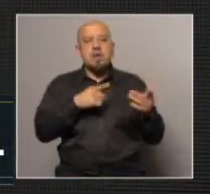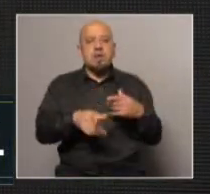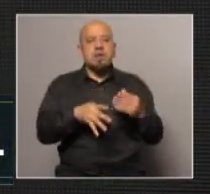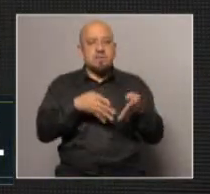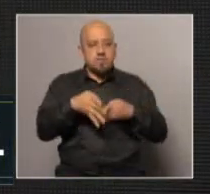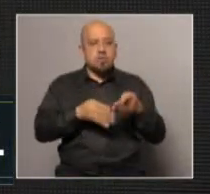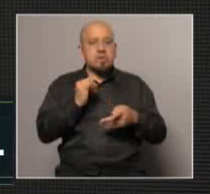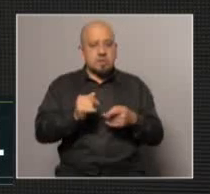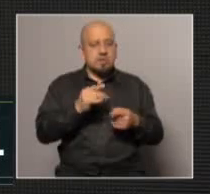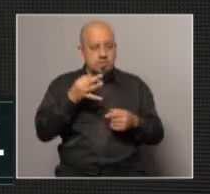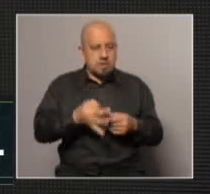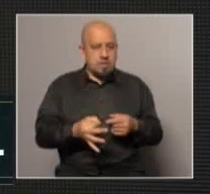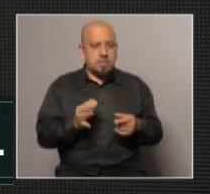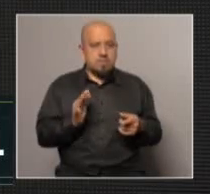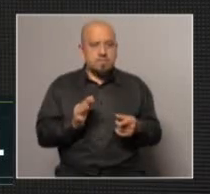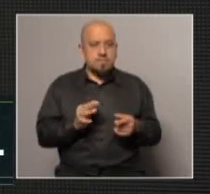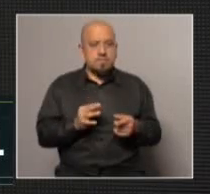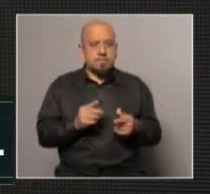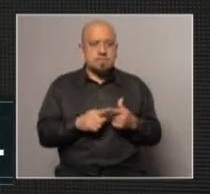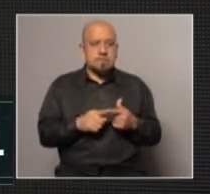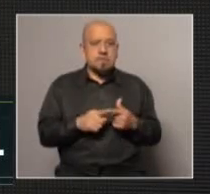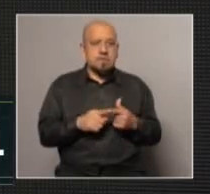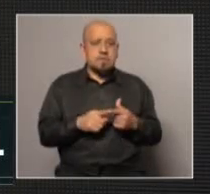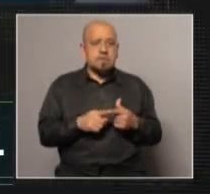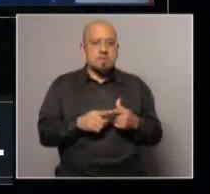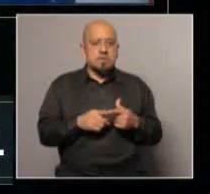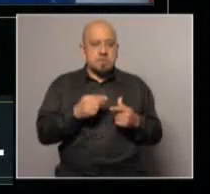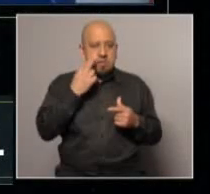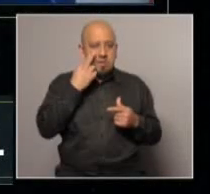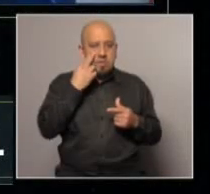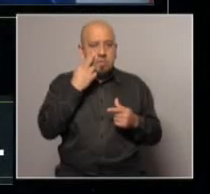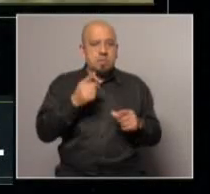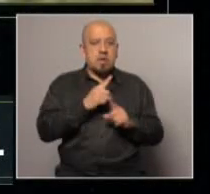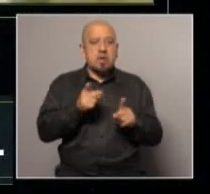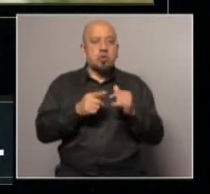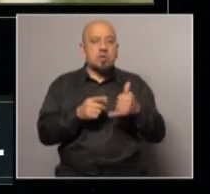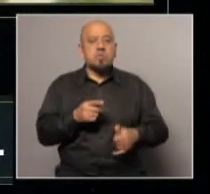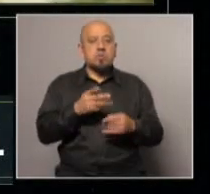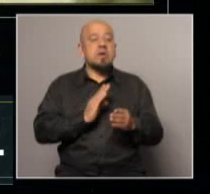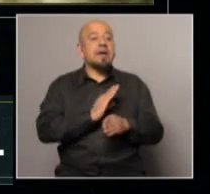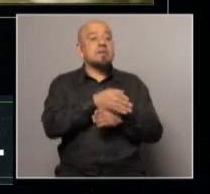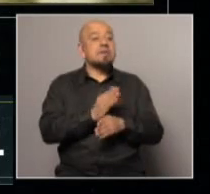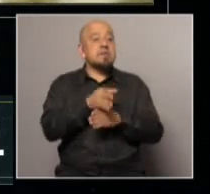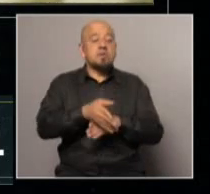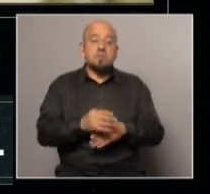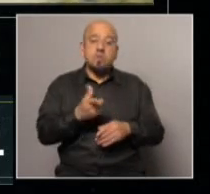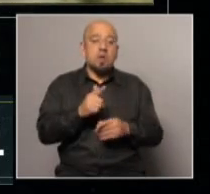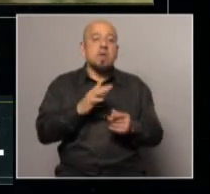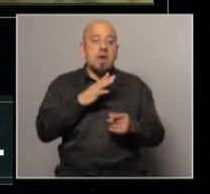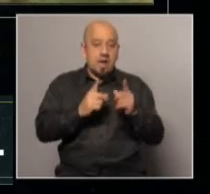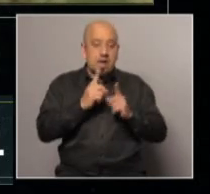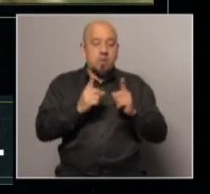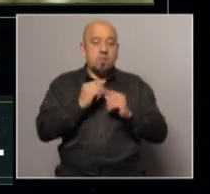que funciona. Ahora, el problema es que no tenemos acceso hoy mayormente. Hay en el Uruguay alguna marca